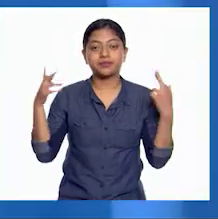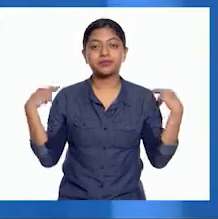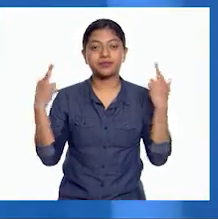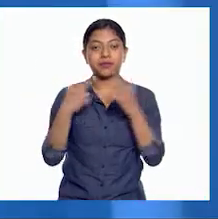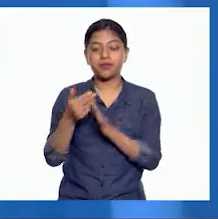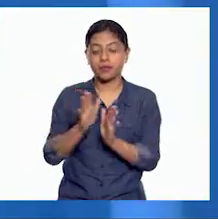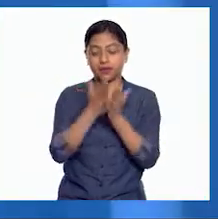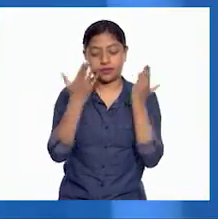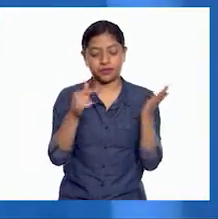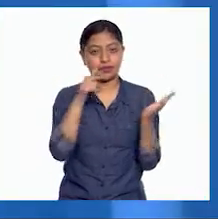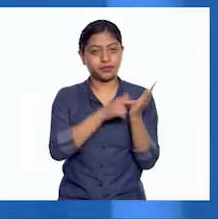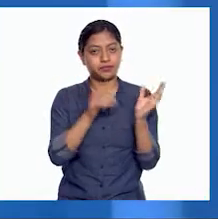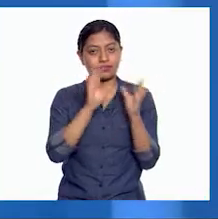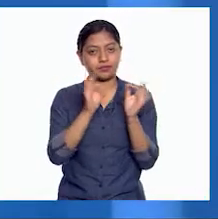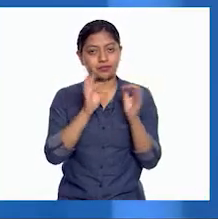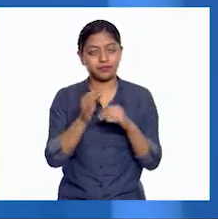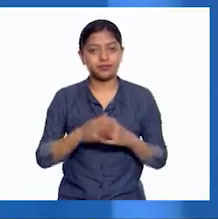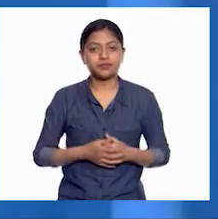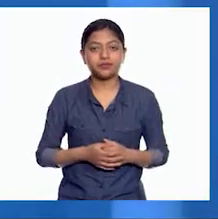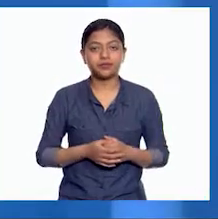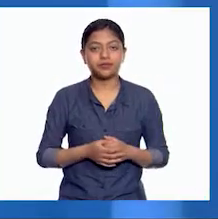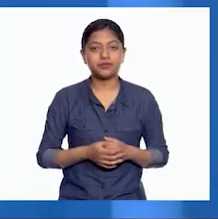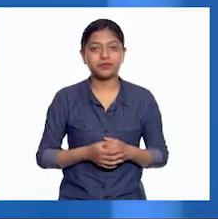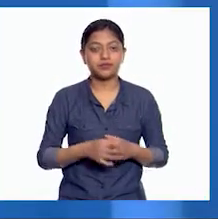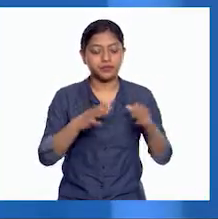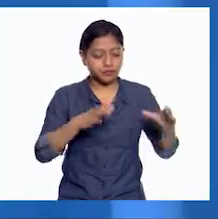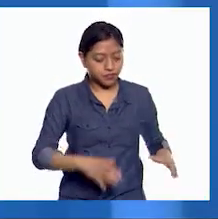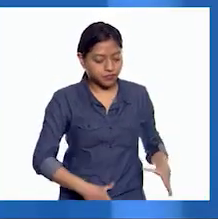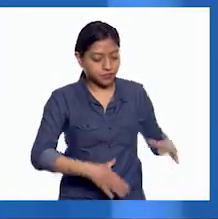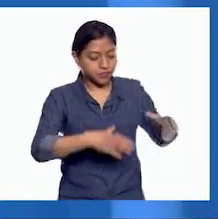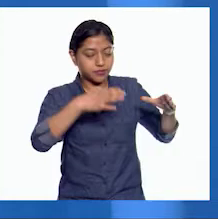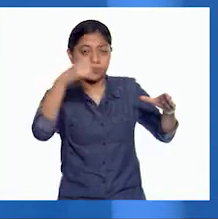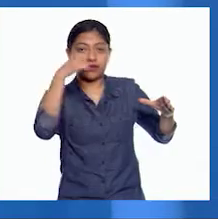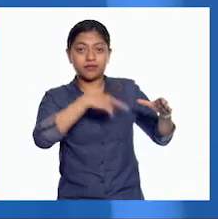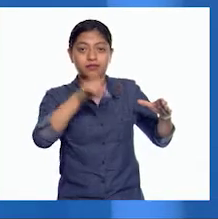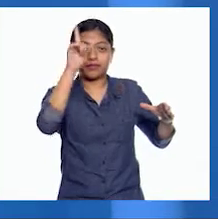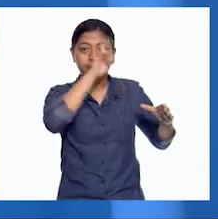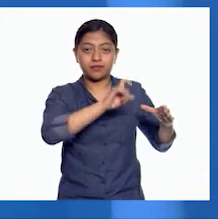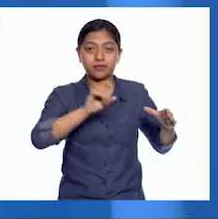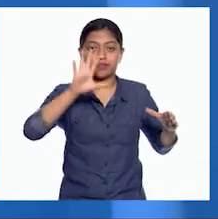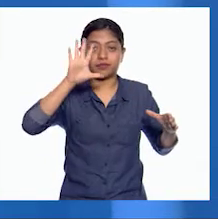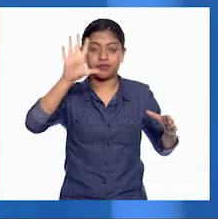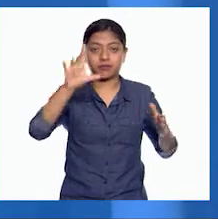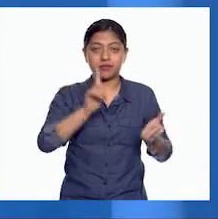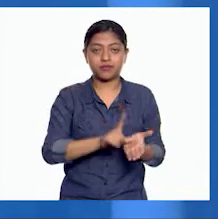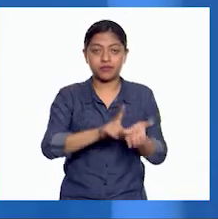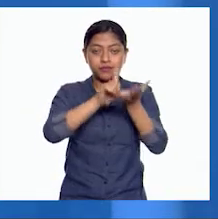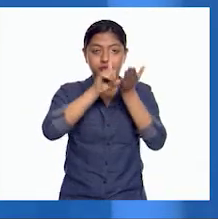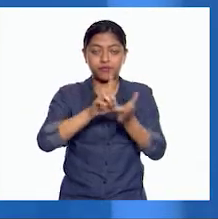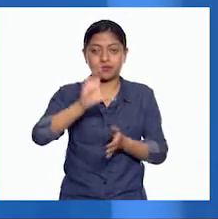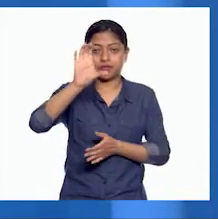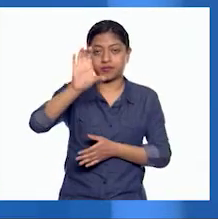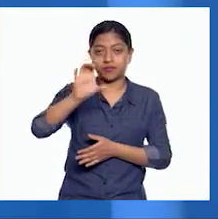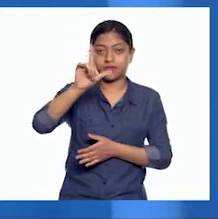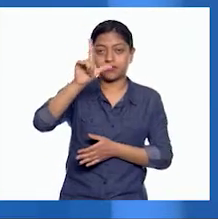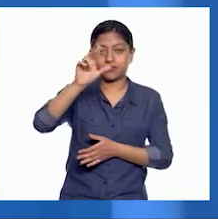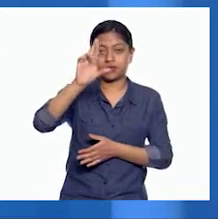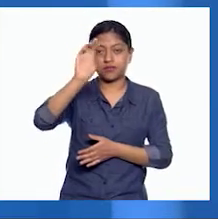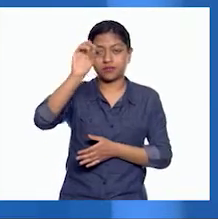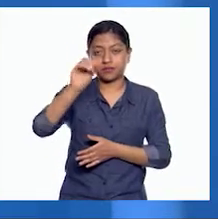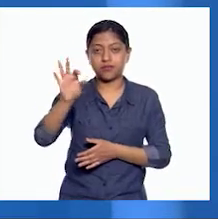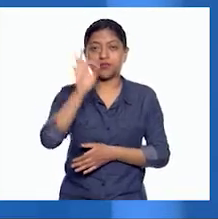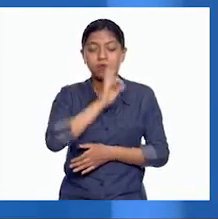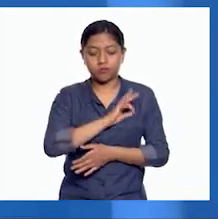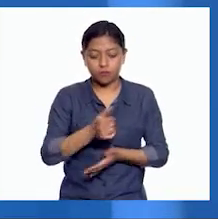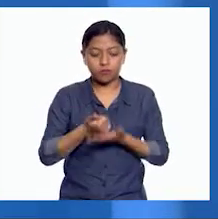en el libro dice que llegó un tambo de 105 litros de cloro y ya vi qué presentación de garrafón nos